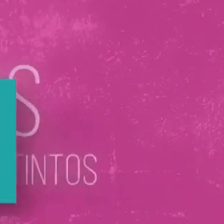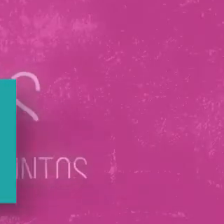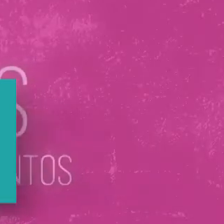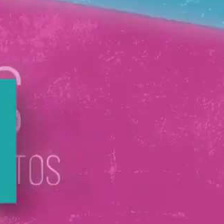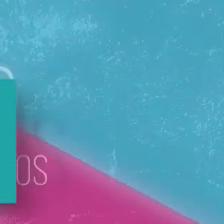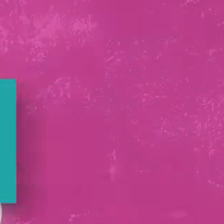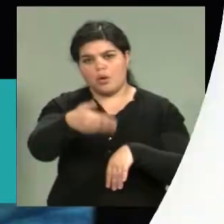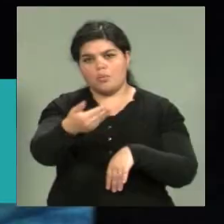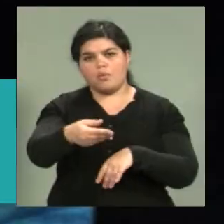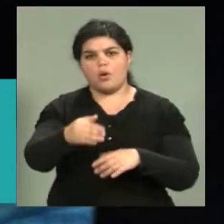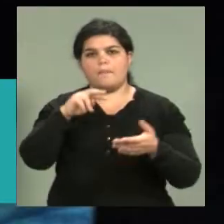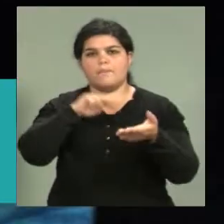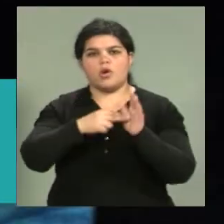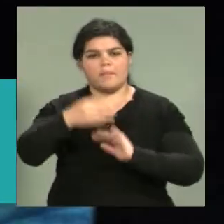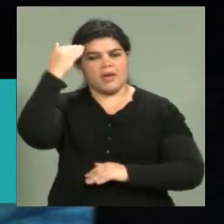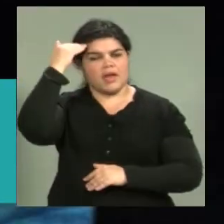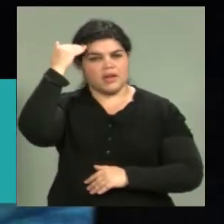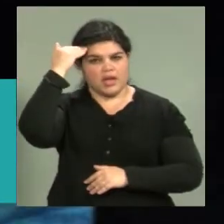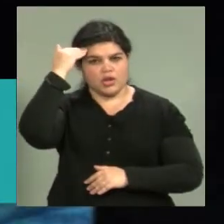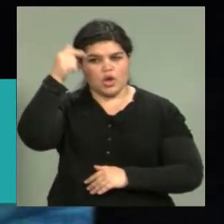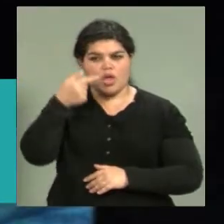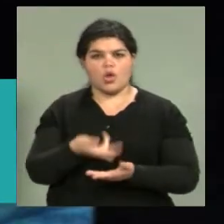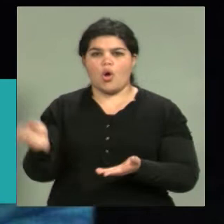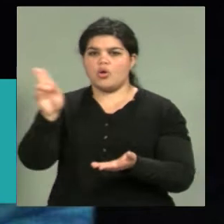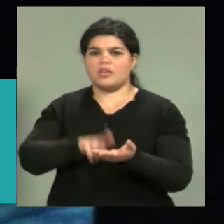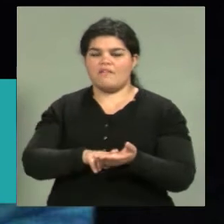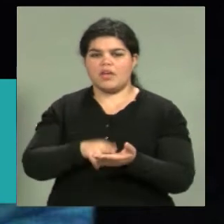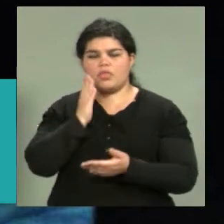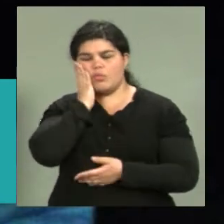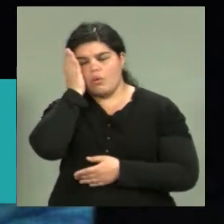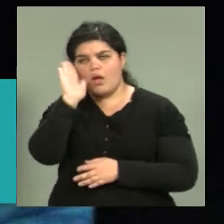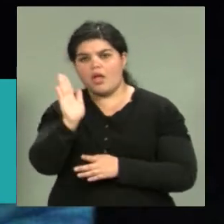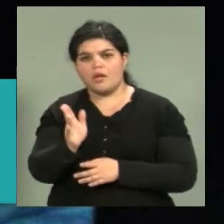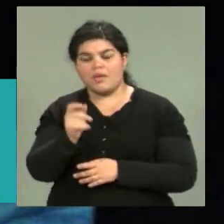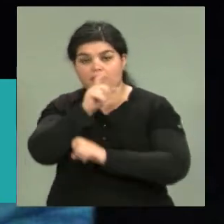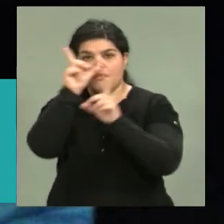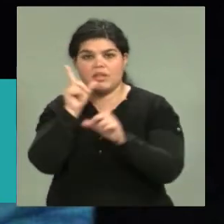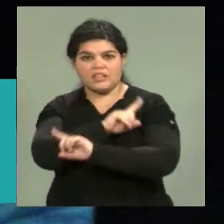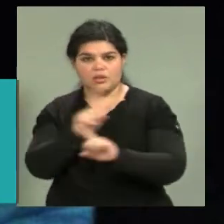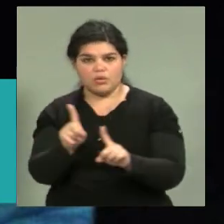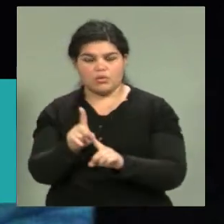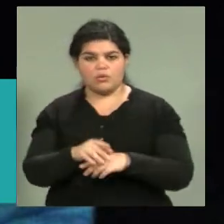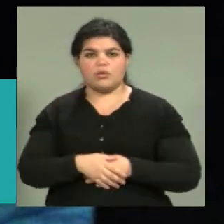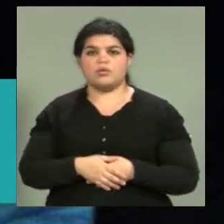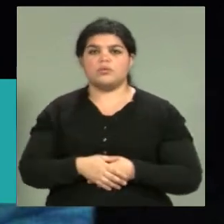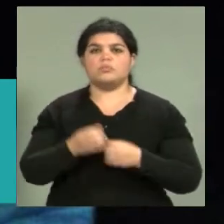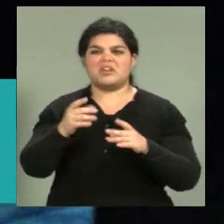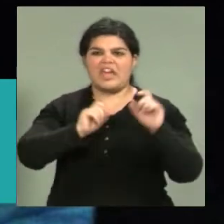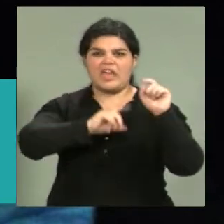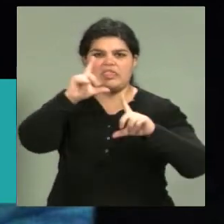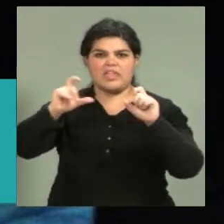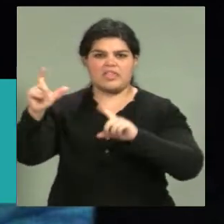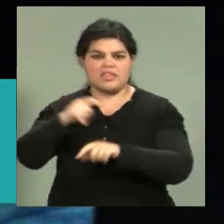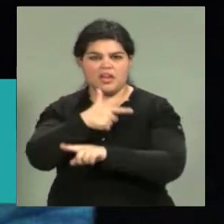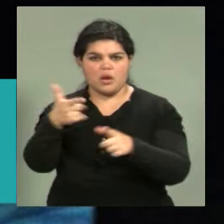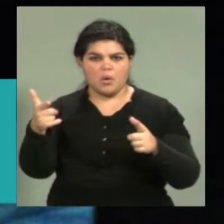por un traumatismo de cráneo en determinadas condiciones no vuelven de los estados vegetativos, porque no hay un caso, la medicina seguía por estadísticas,